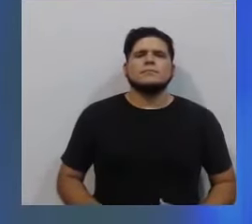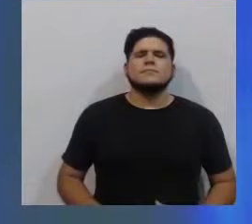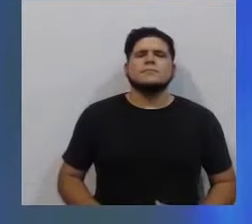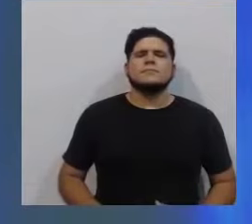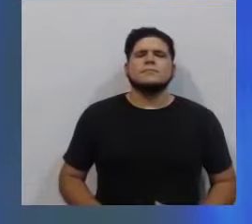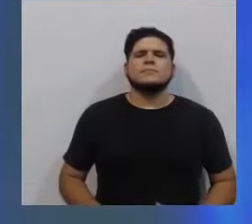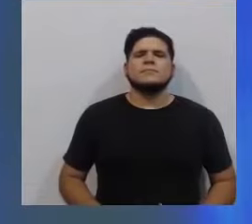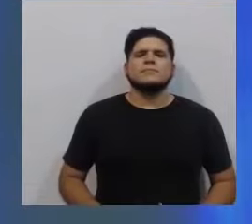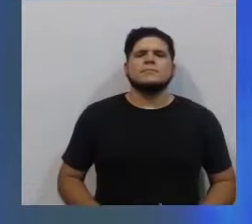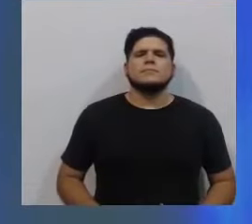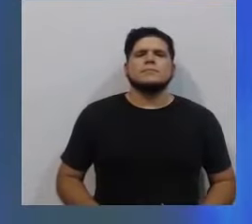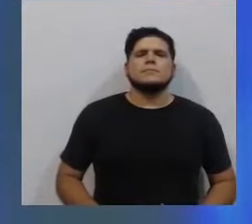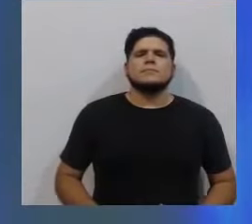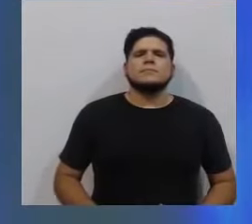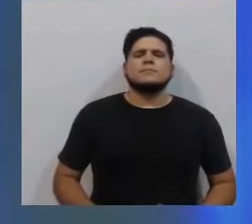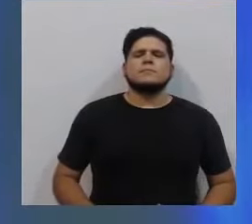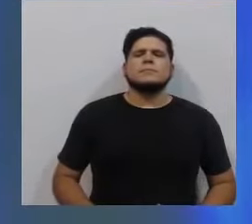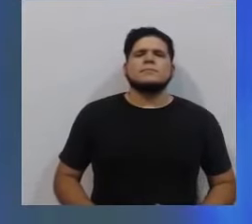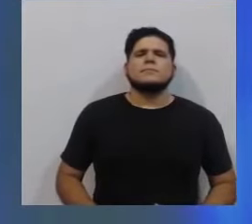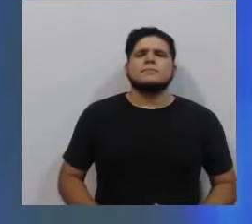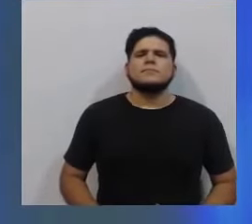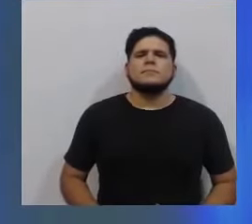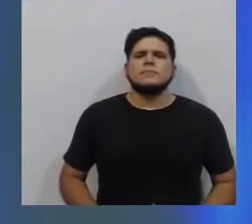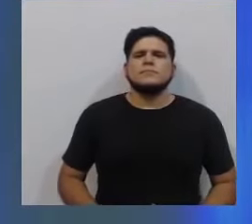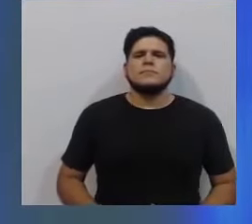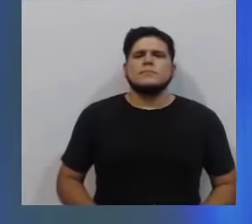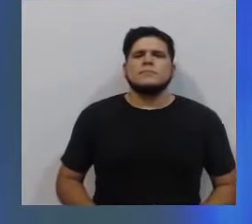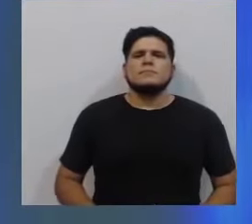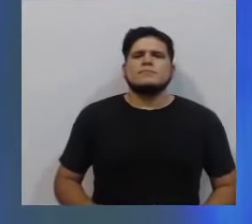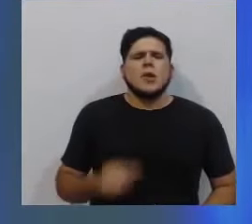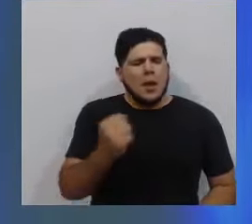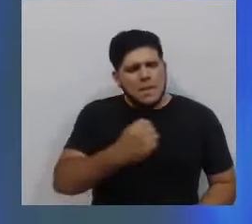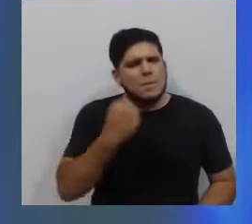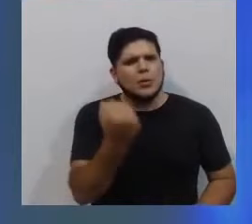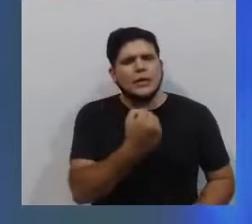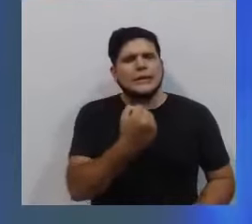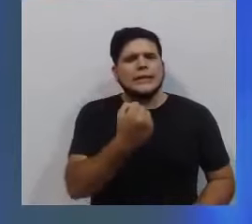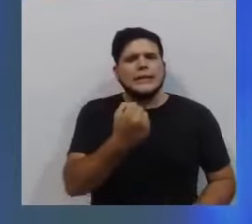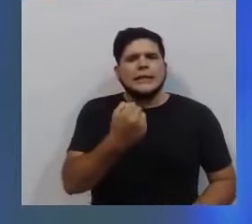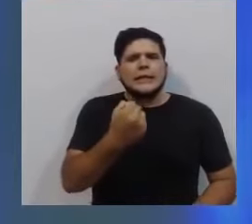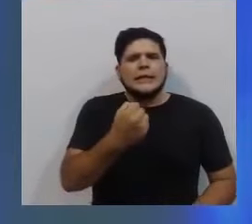seguramente dependiente de dios pero valiente